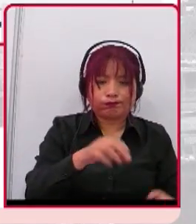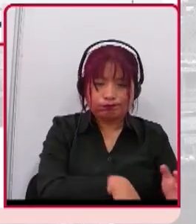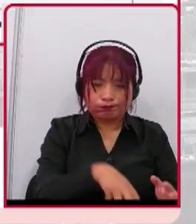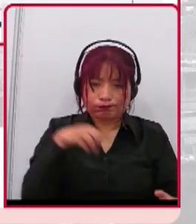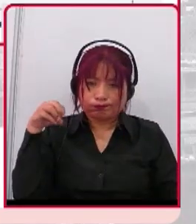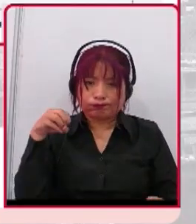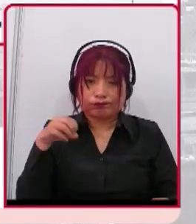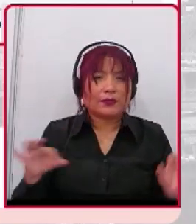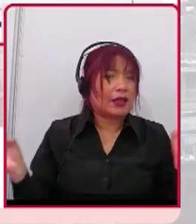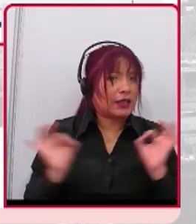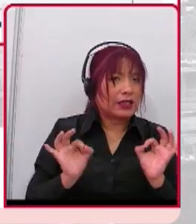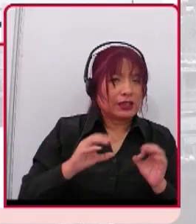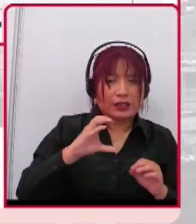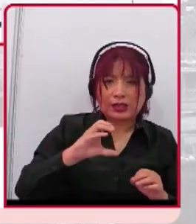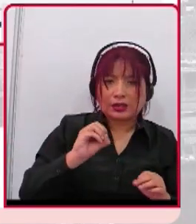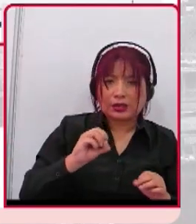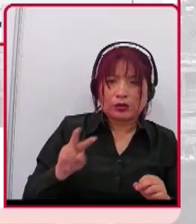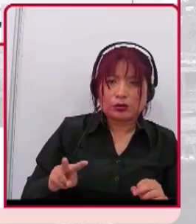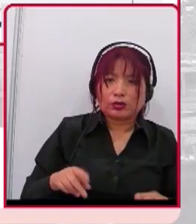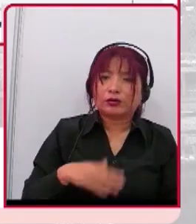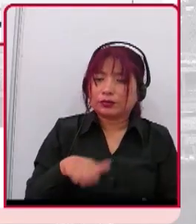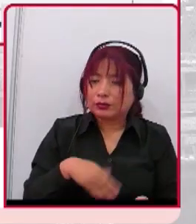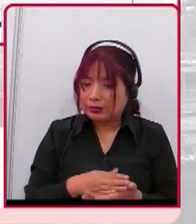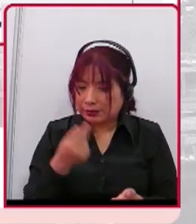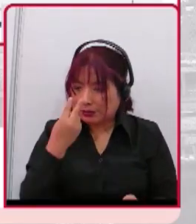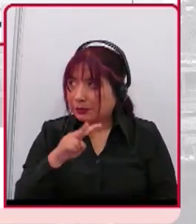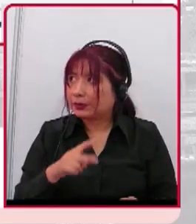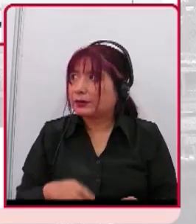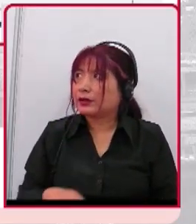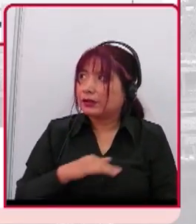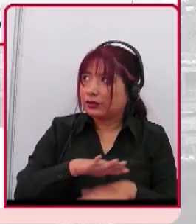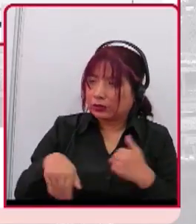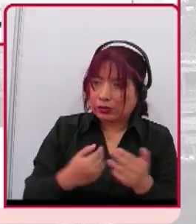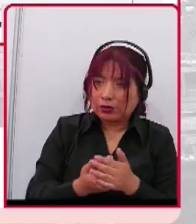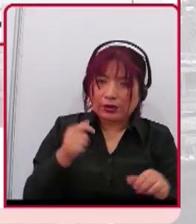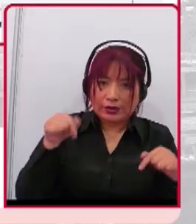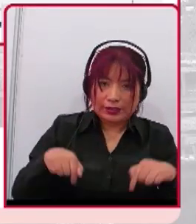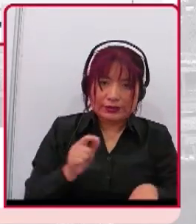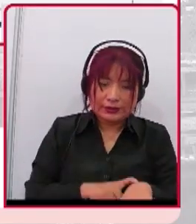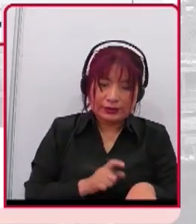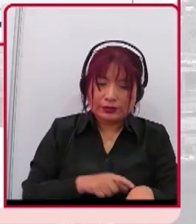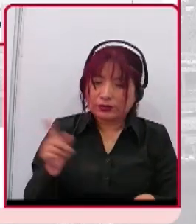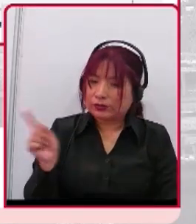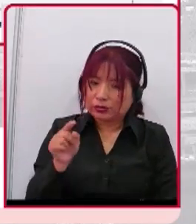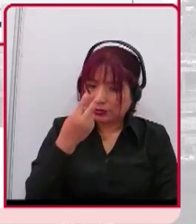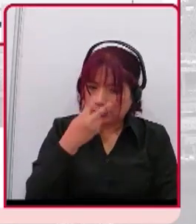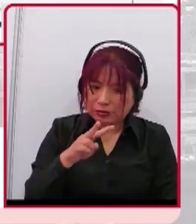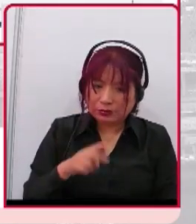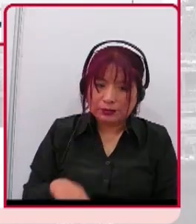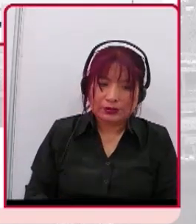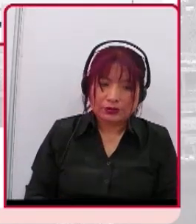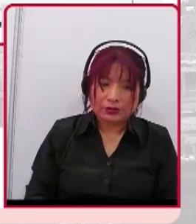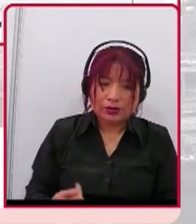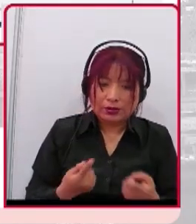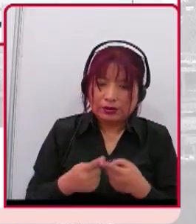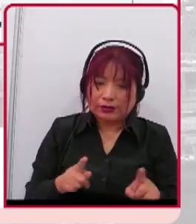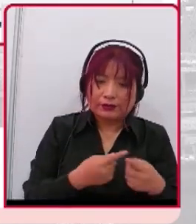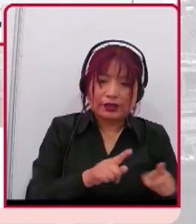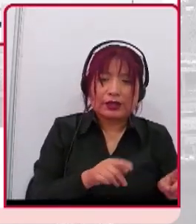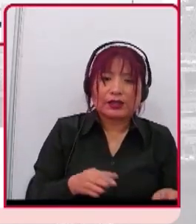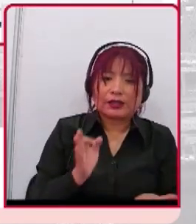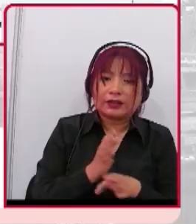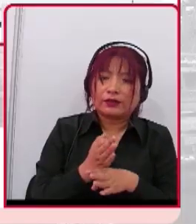que una de las principales es que a lo largo de todo este tiempo no hemos visto o evidenciado algún efecto